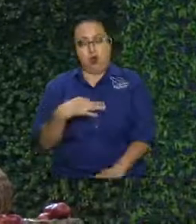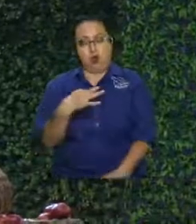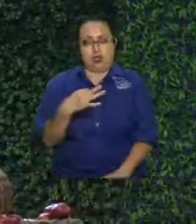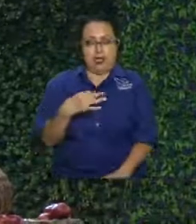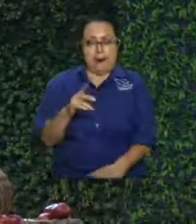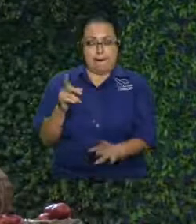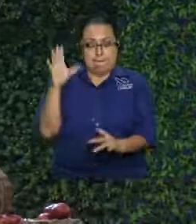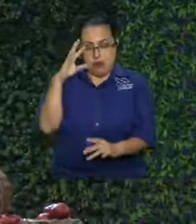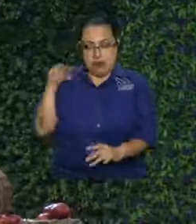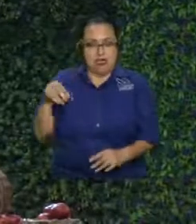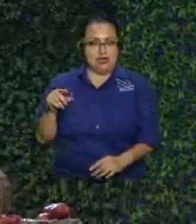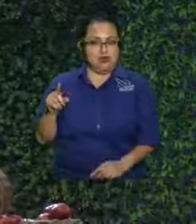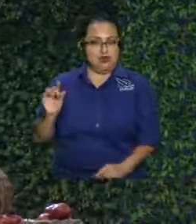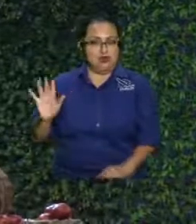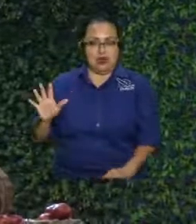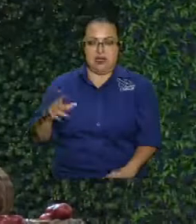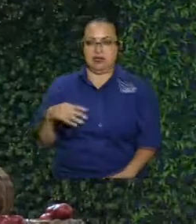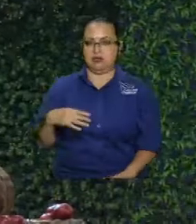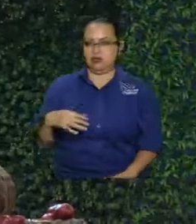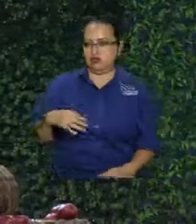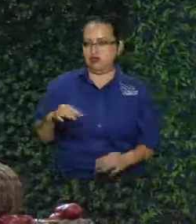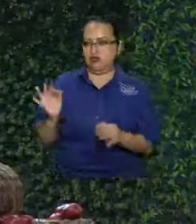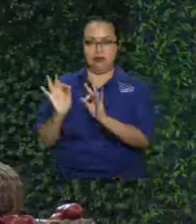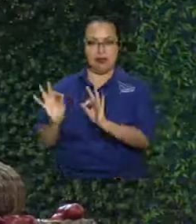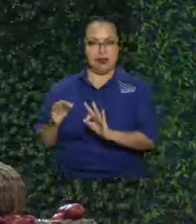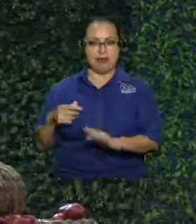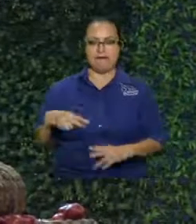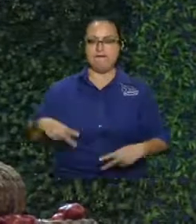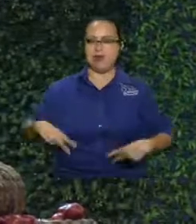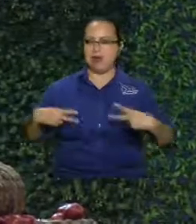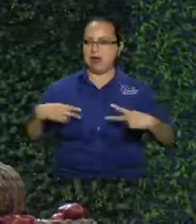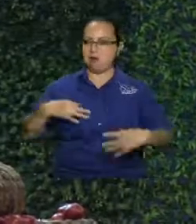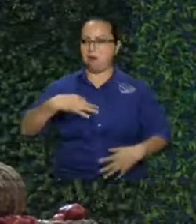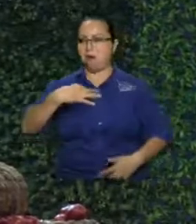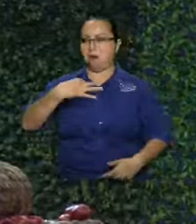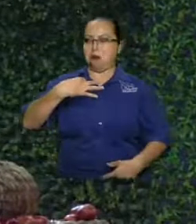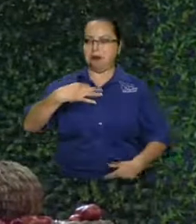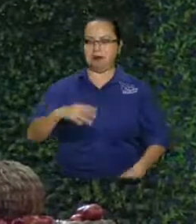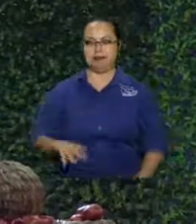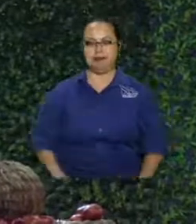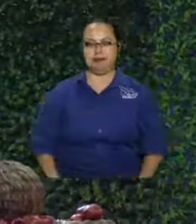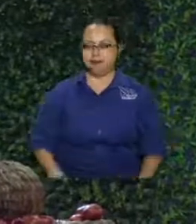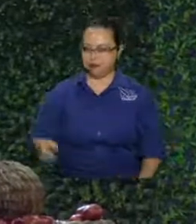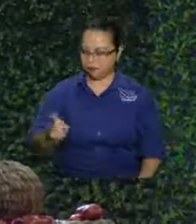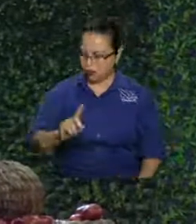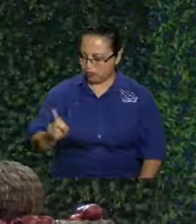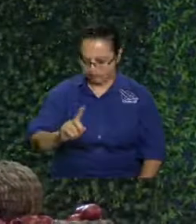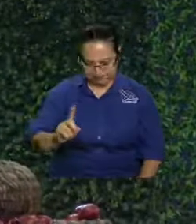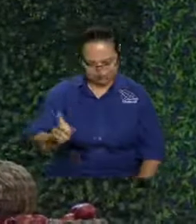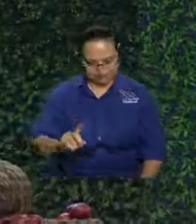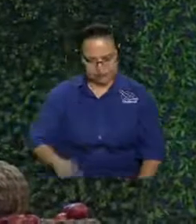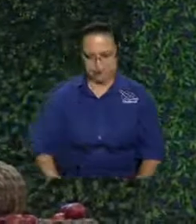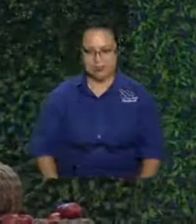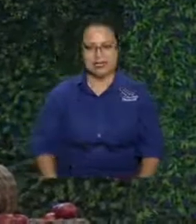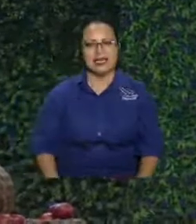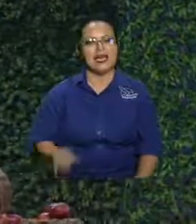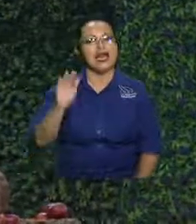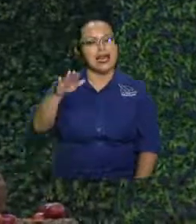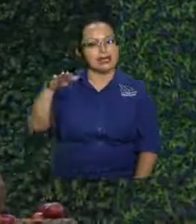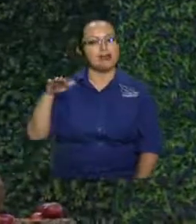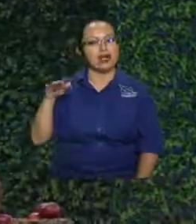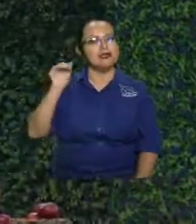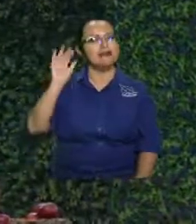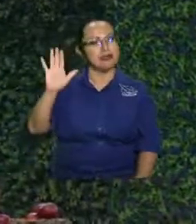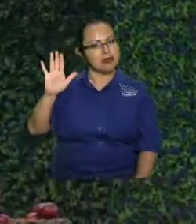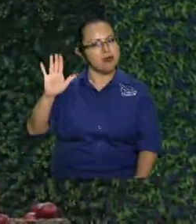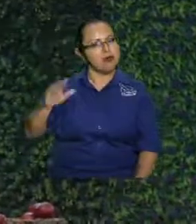Ah, porque su estilo de vida, charás. Charás. Ahí que en